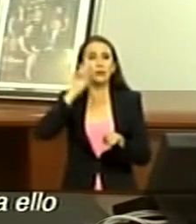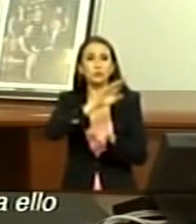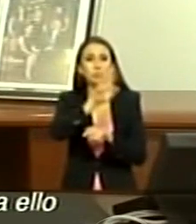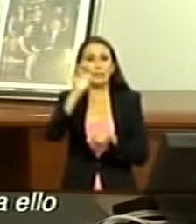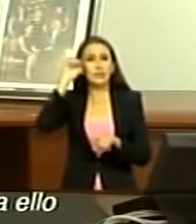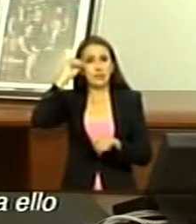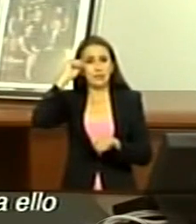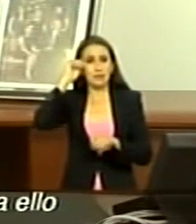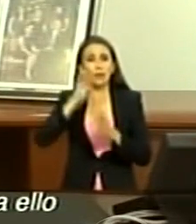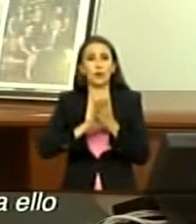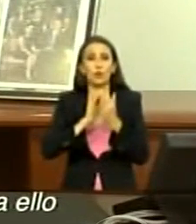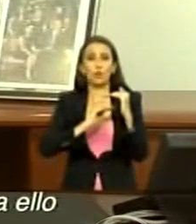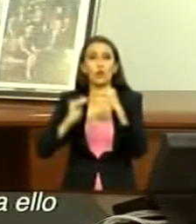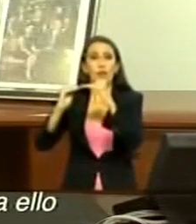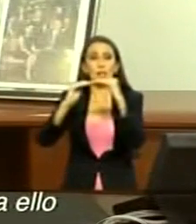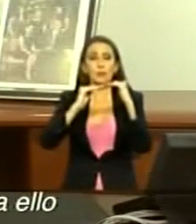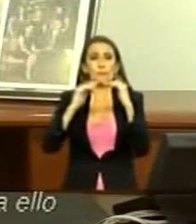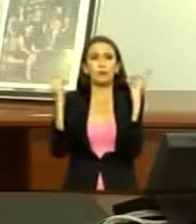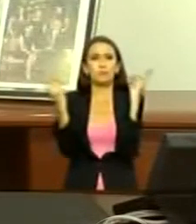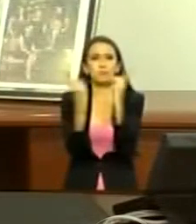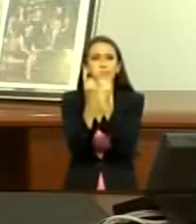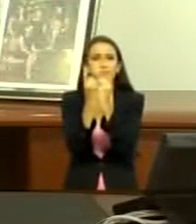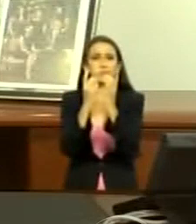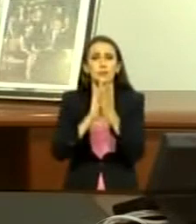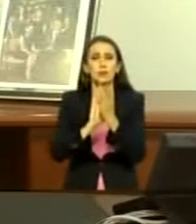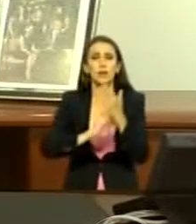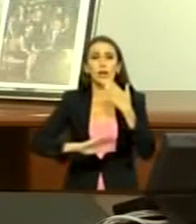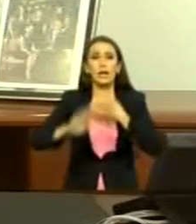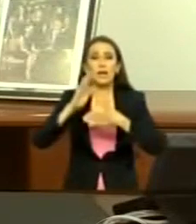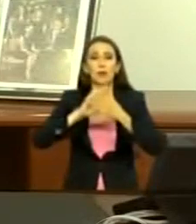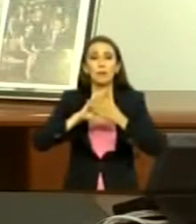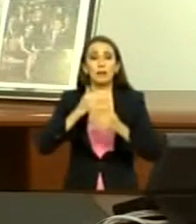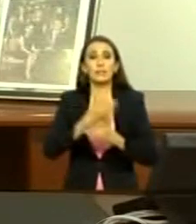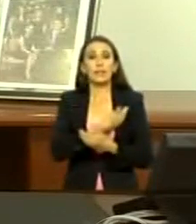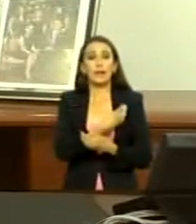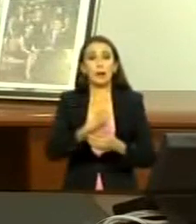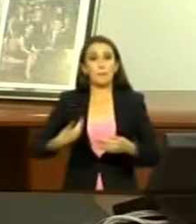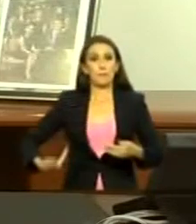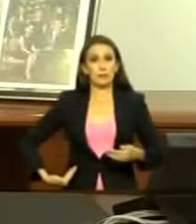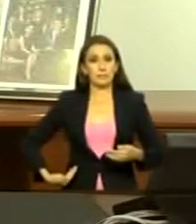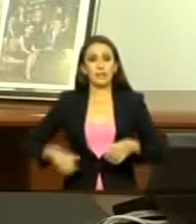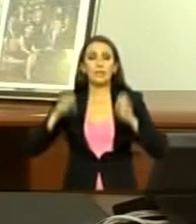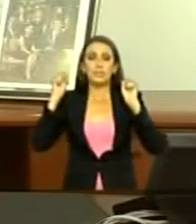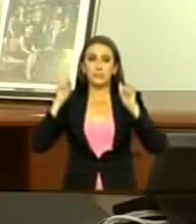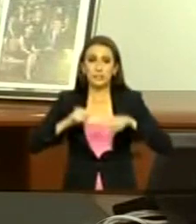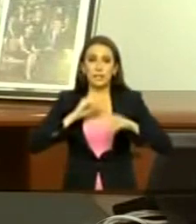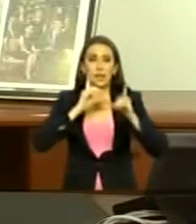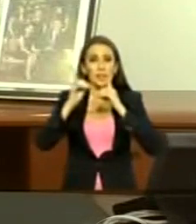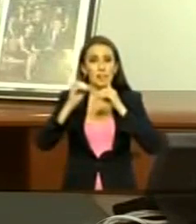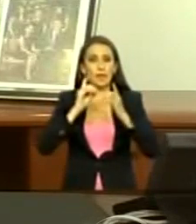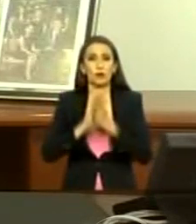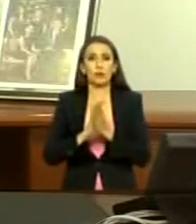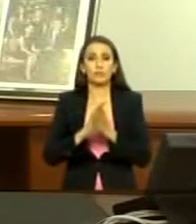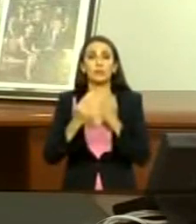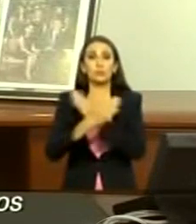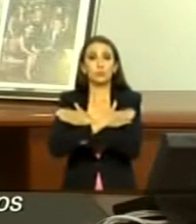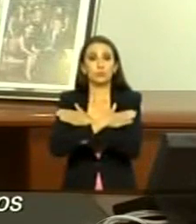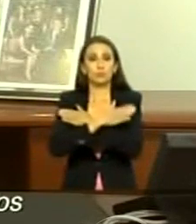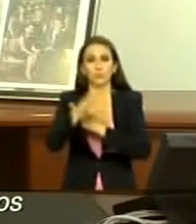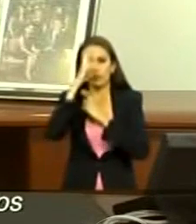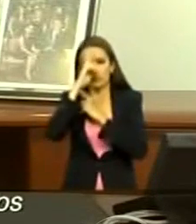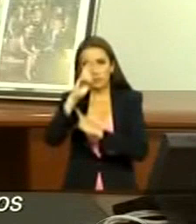ello es la democracia directa, que para los mandatarios debería ser la última palabra. Expresamos nuestro respeto